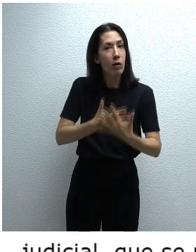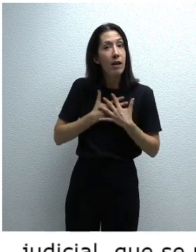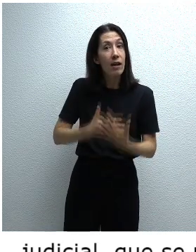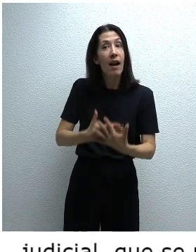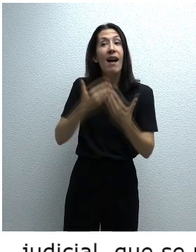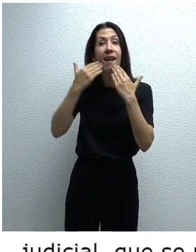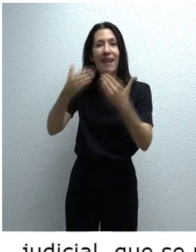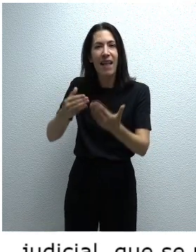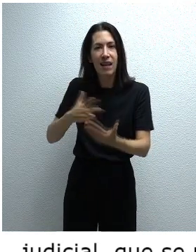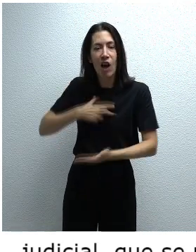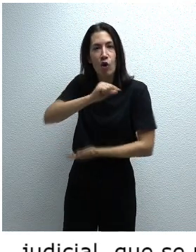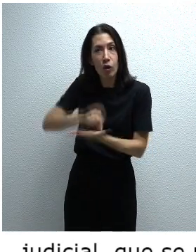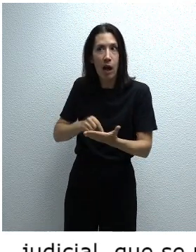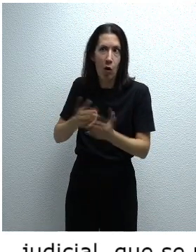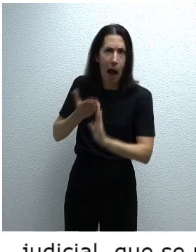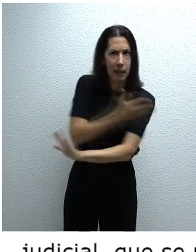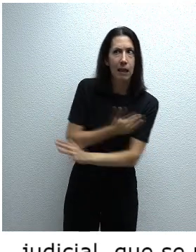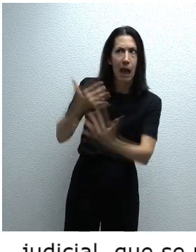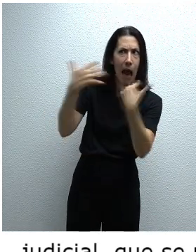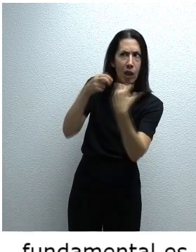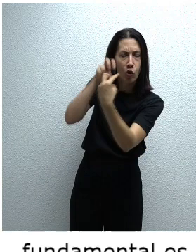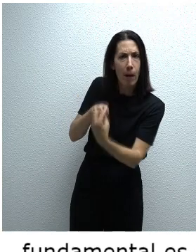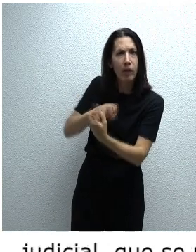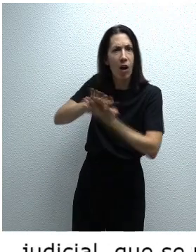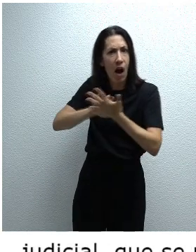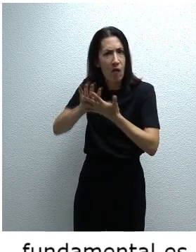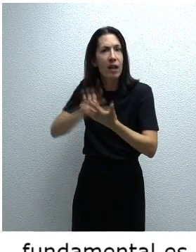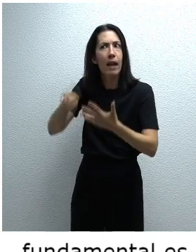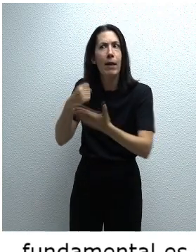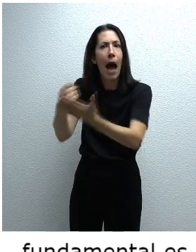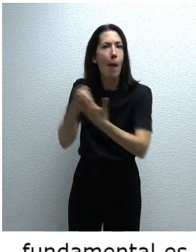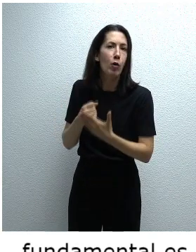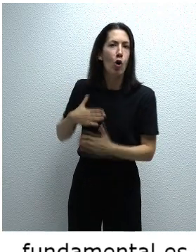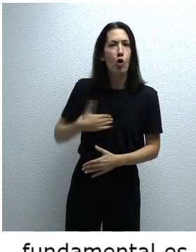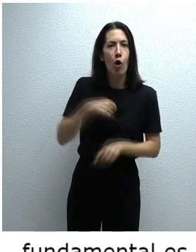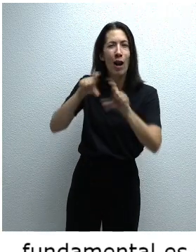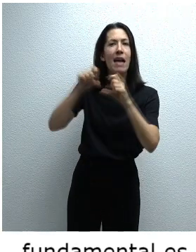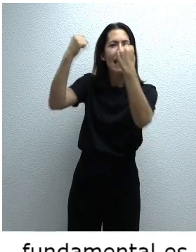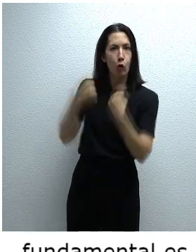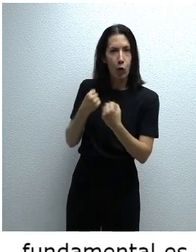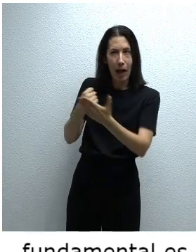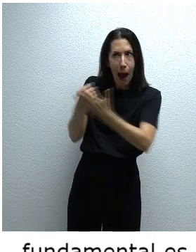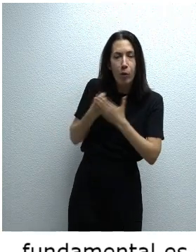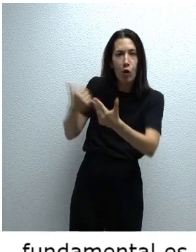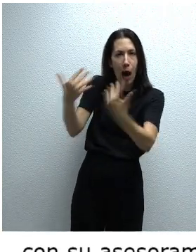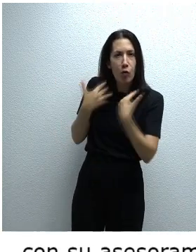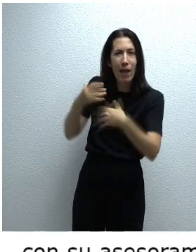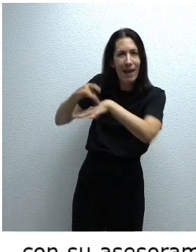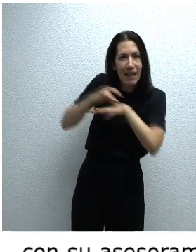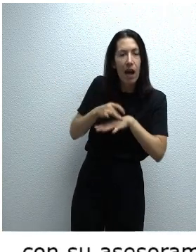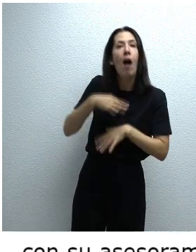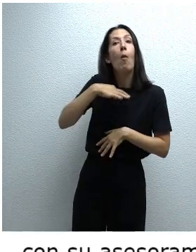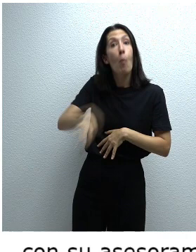del notario, con su asesoramiento, con su intervención como apoyo institucional a estas personas, puede delimitar